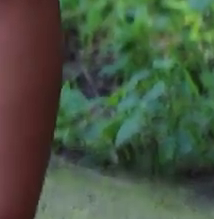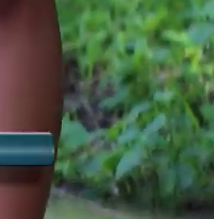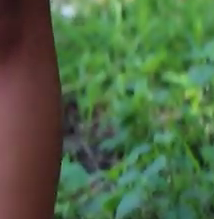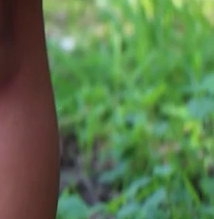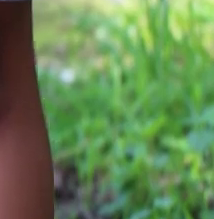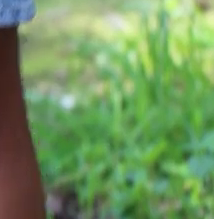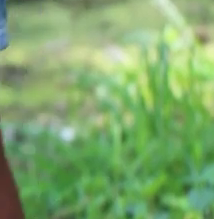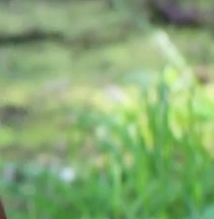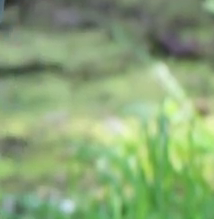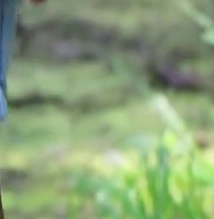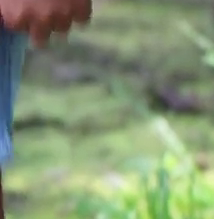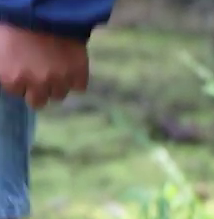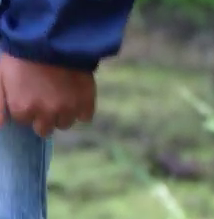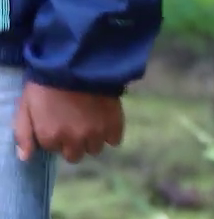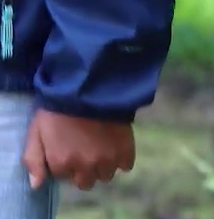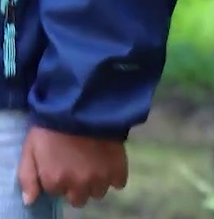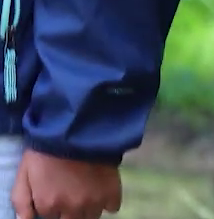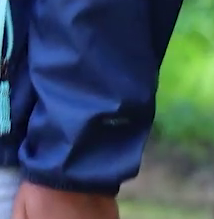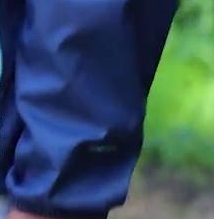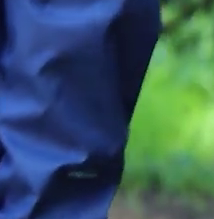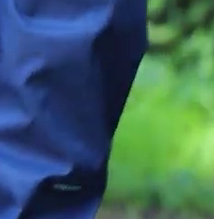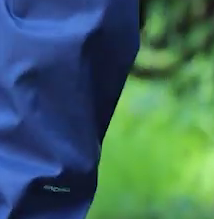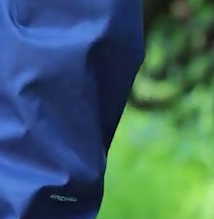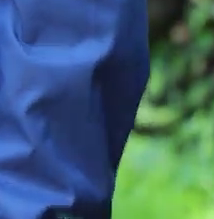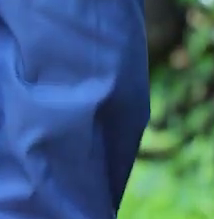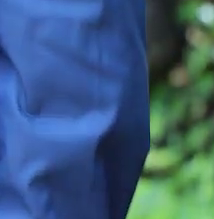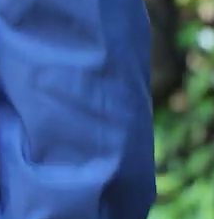bien, muy bien,